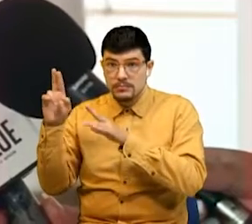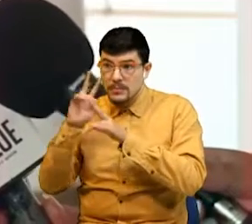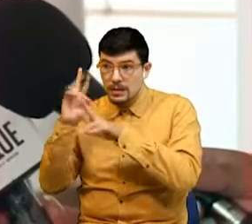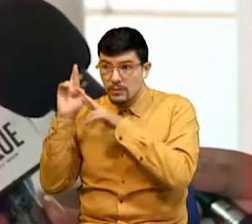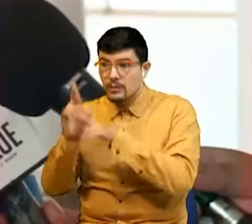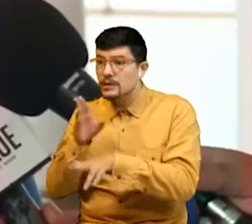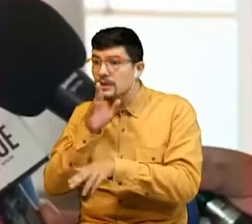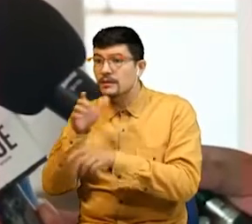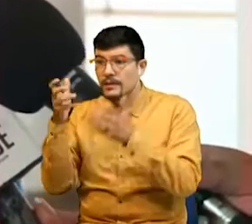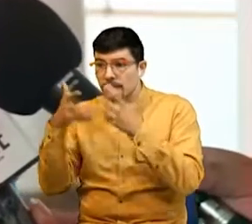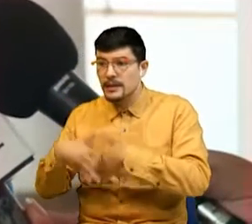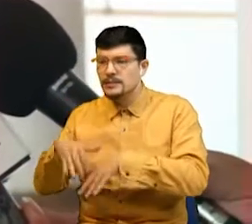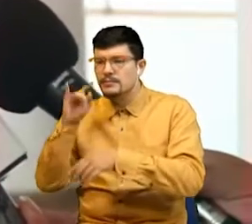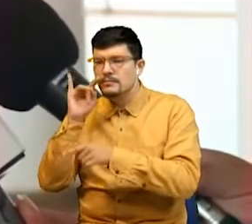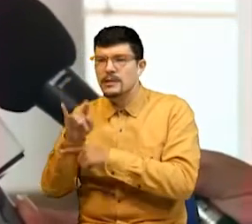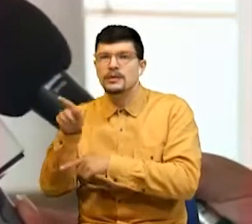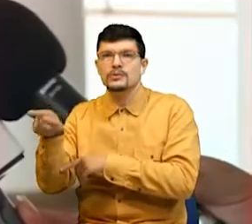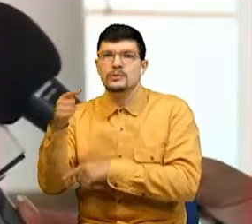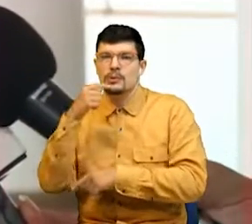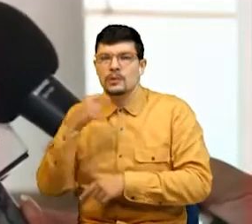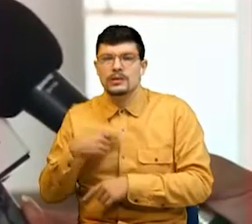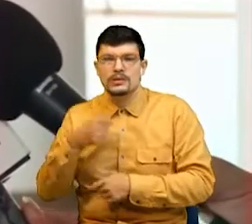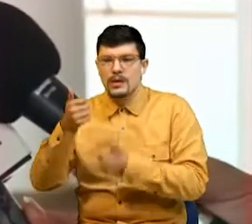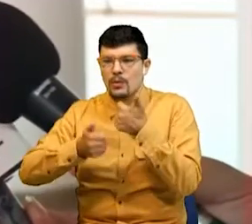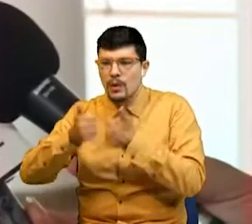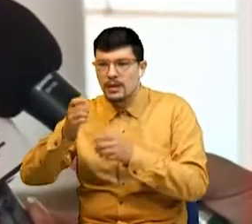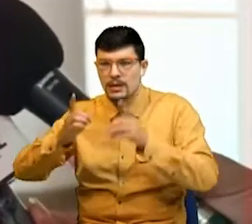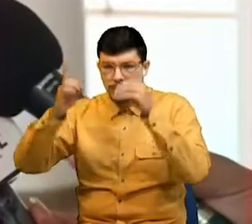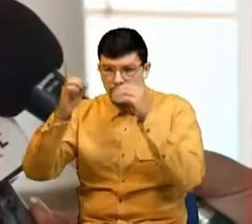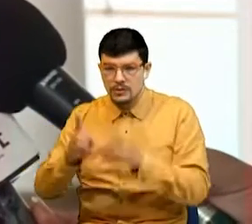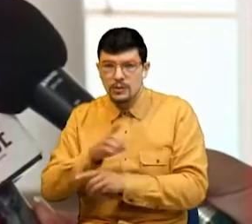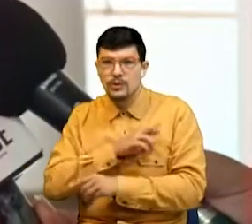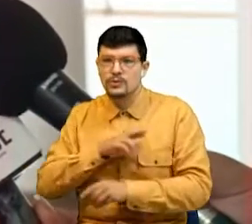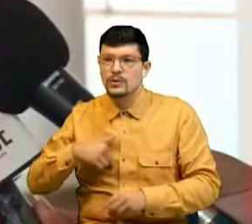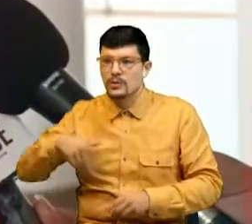decir cuál es la decisión que debemos tomar que perjudique menos.